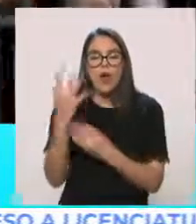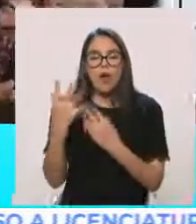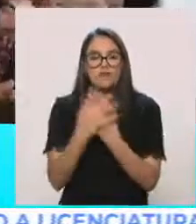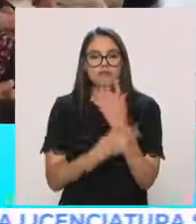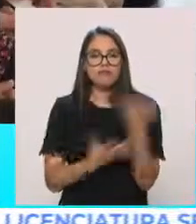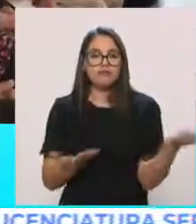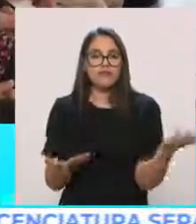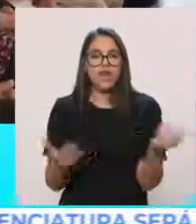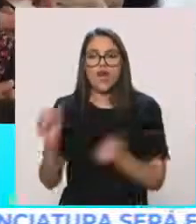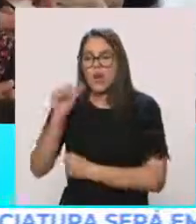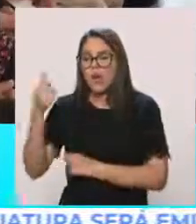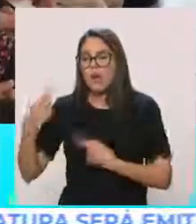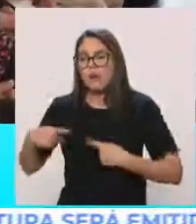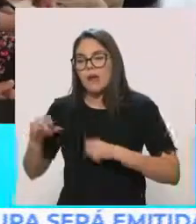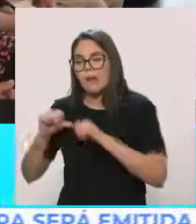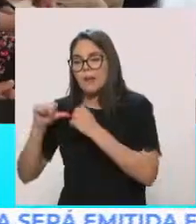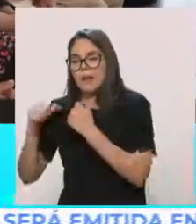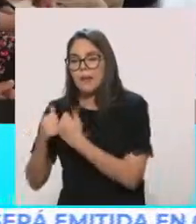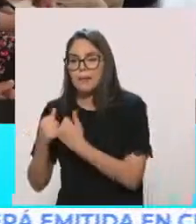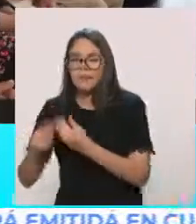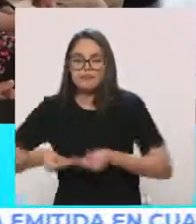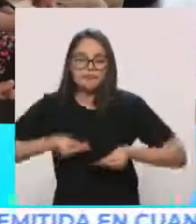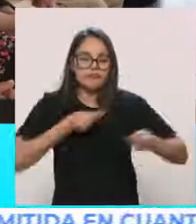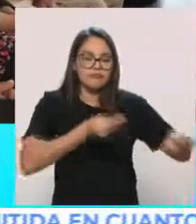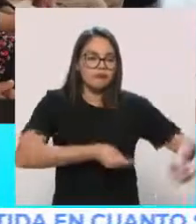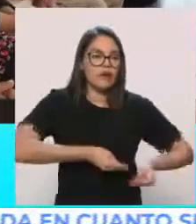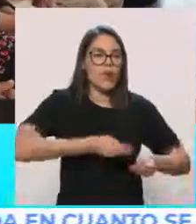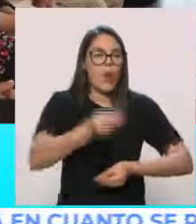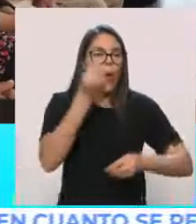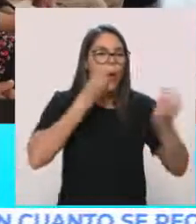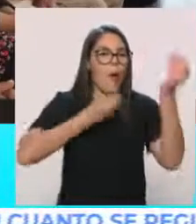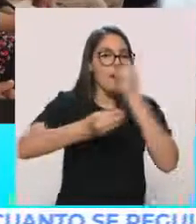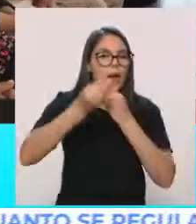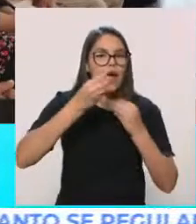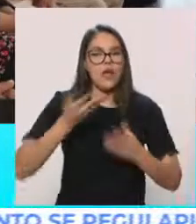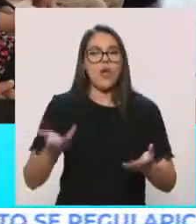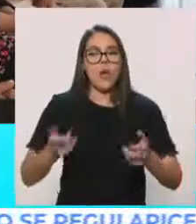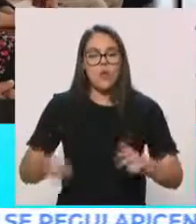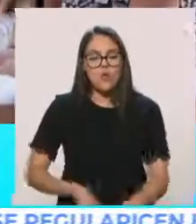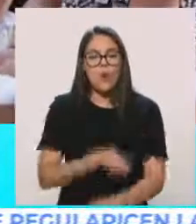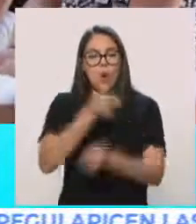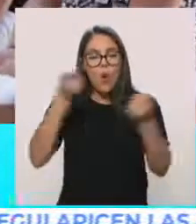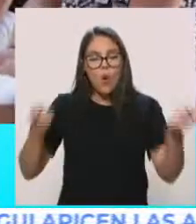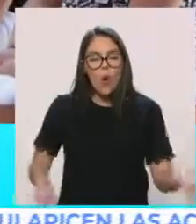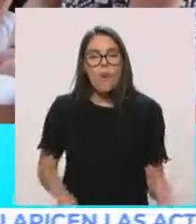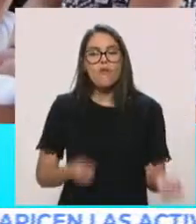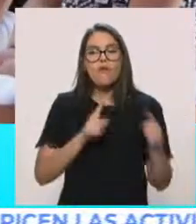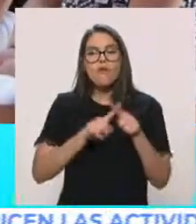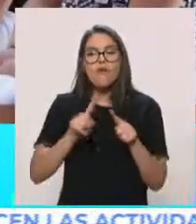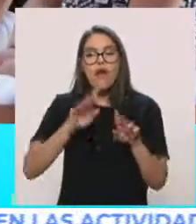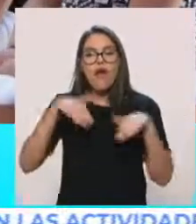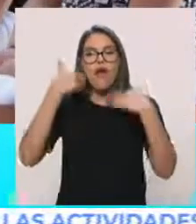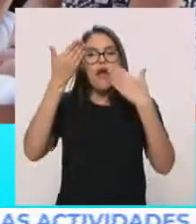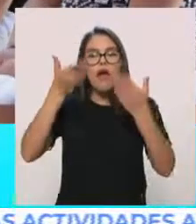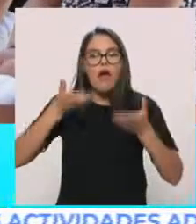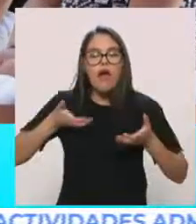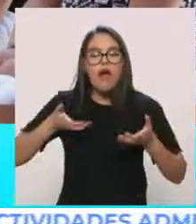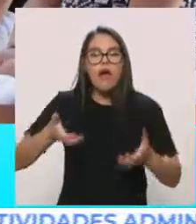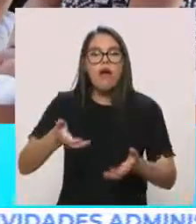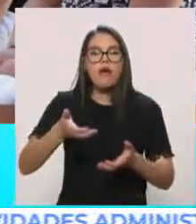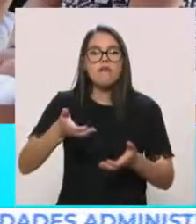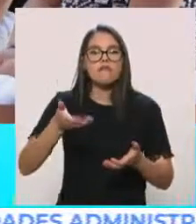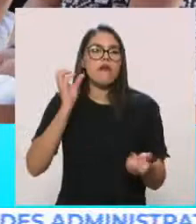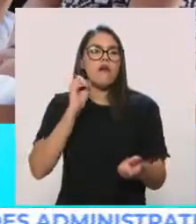precisamente a llevarles alimentación principalmente, cobijas, porque se están quedando en calle, en campamentos afuera del Metro